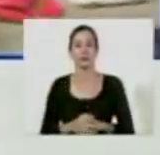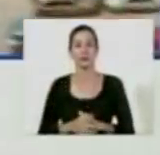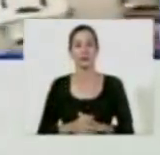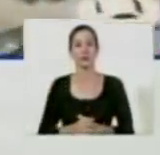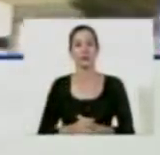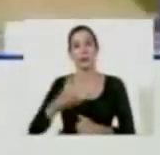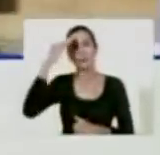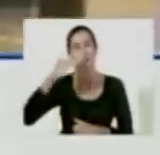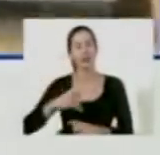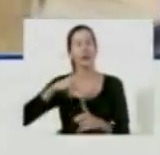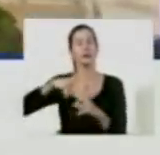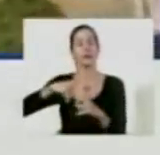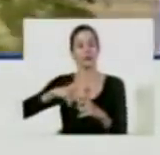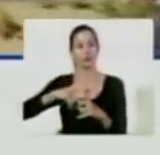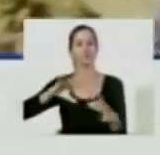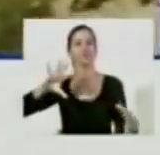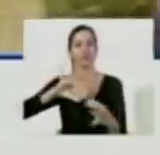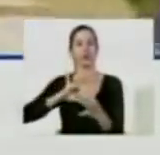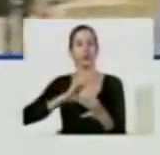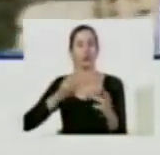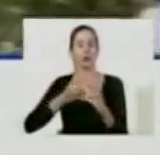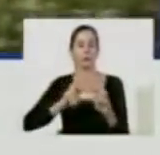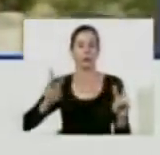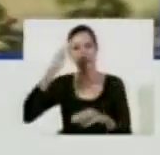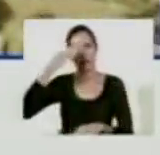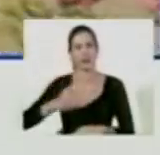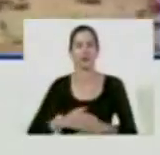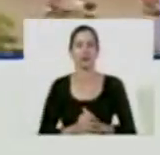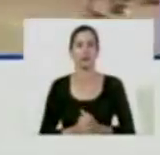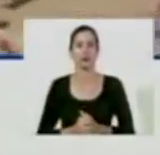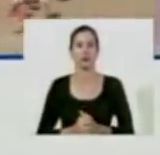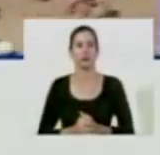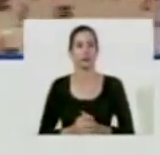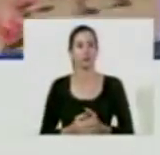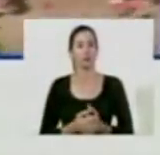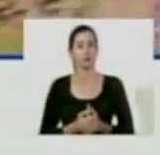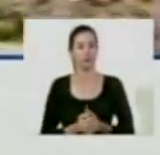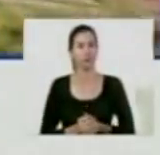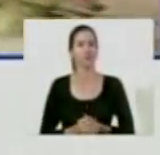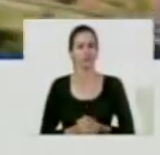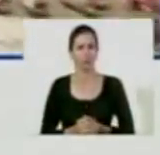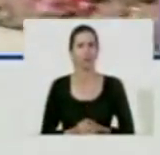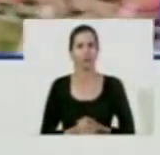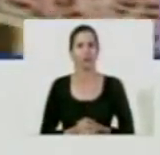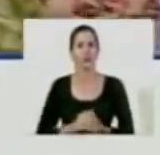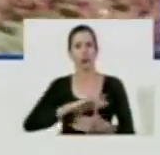militar, si cabe el término, y cabe el término. Consolidar